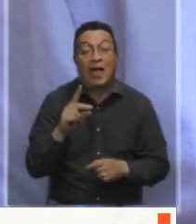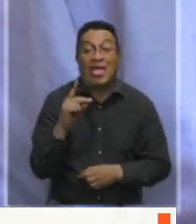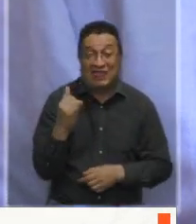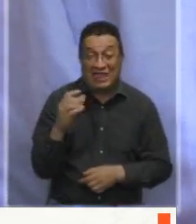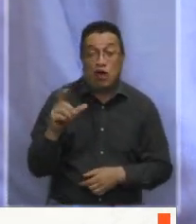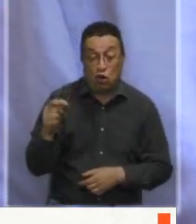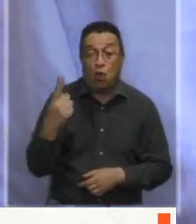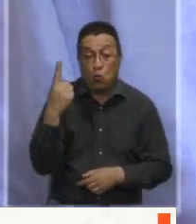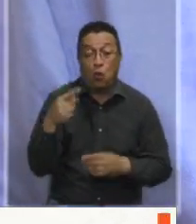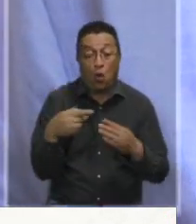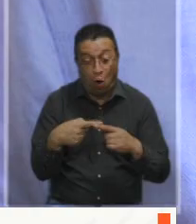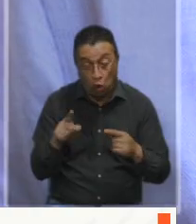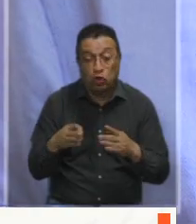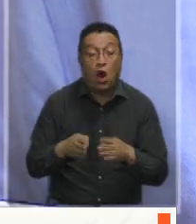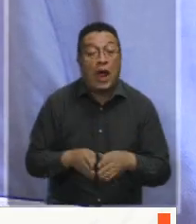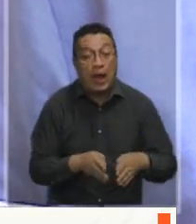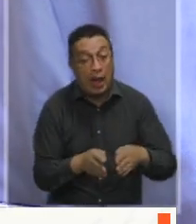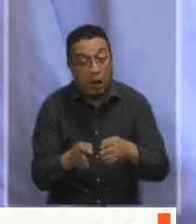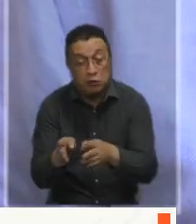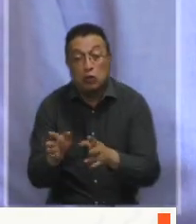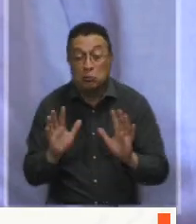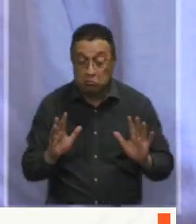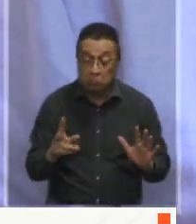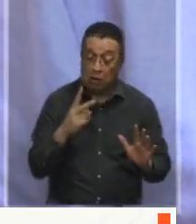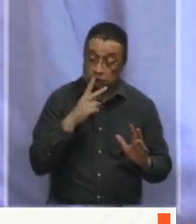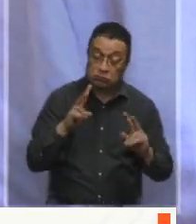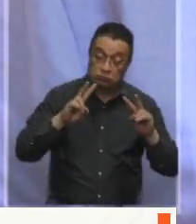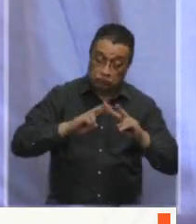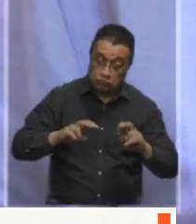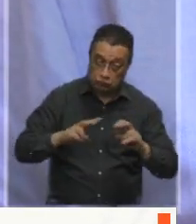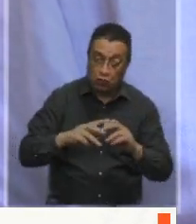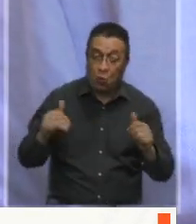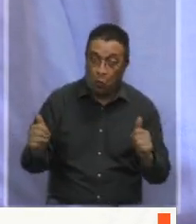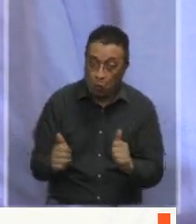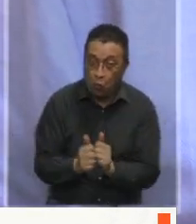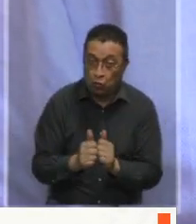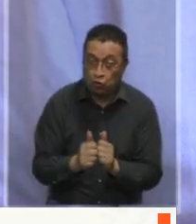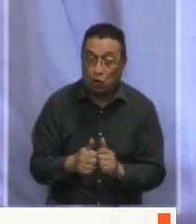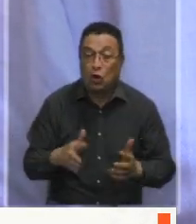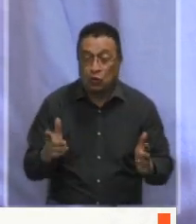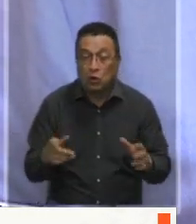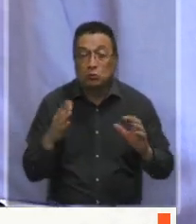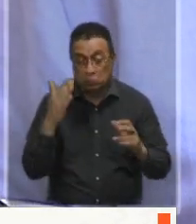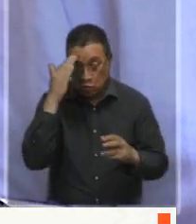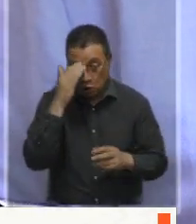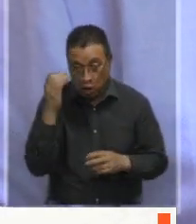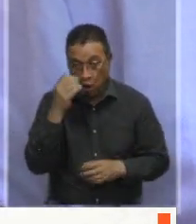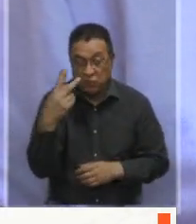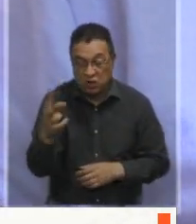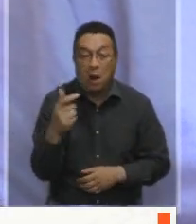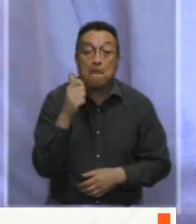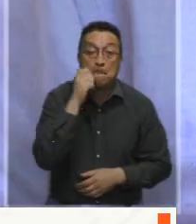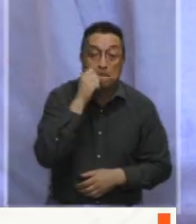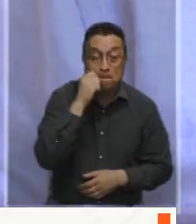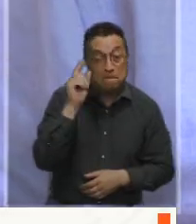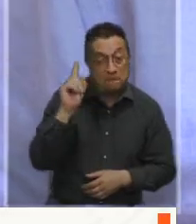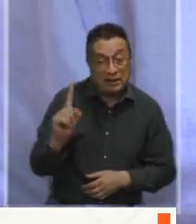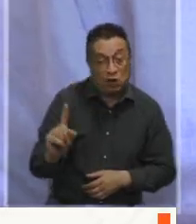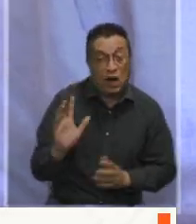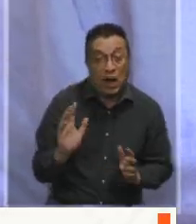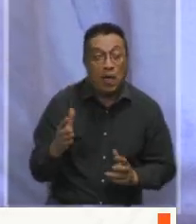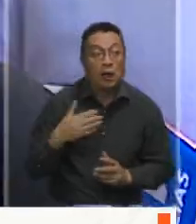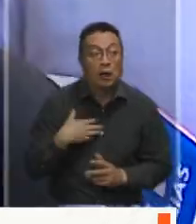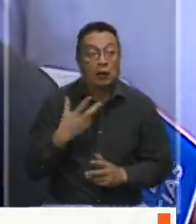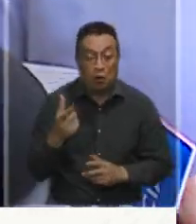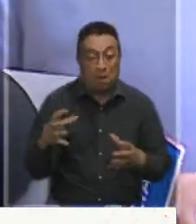estas posibilidades, tenemos que analizarlas en conjunto, es una postura unipersonal, no entiendo que hable